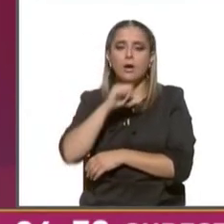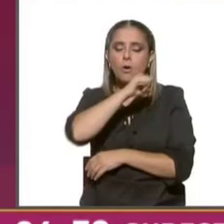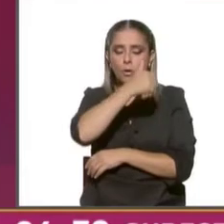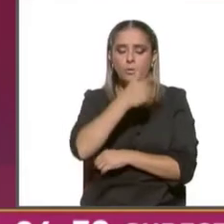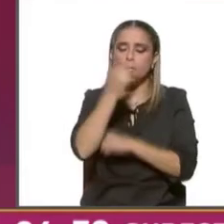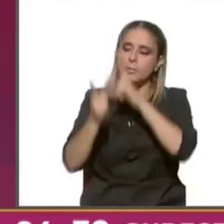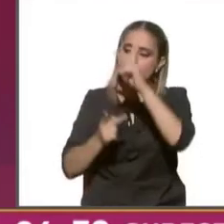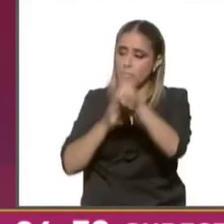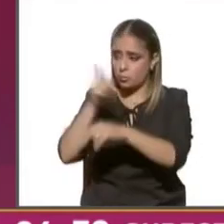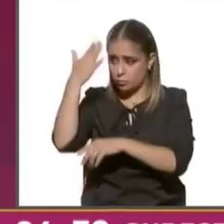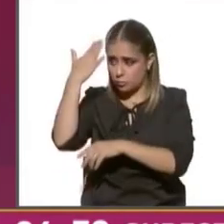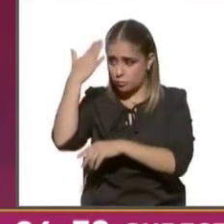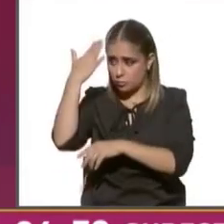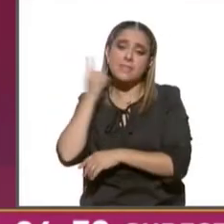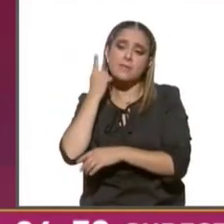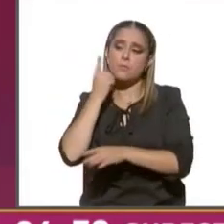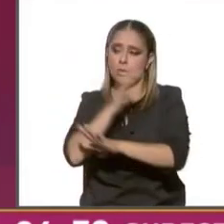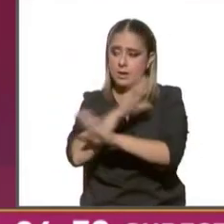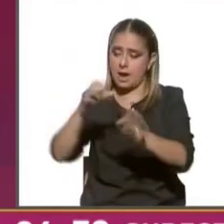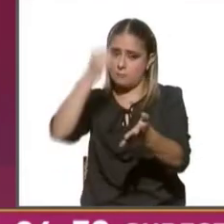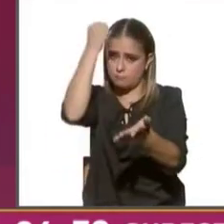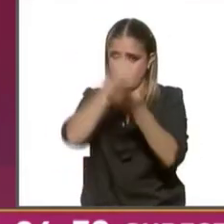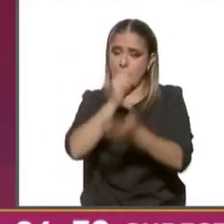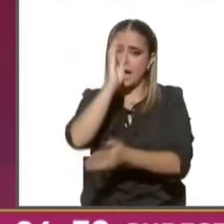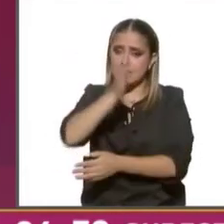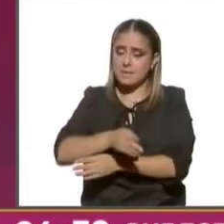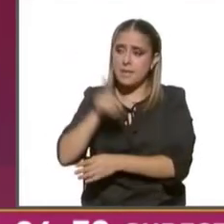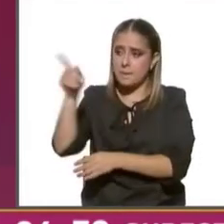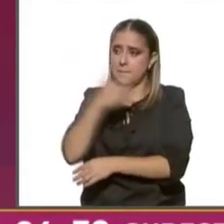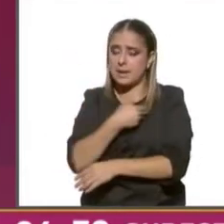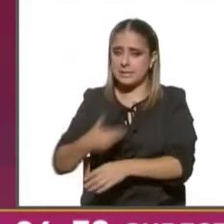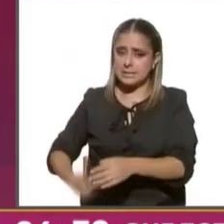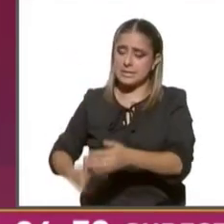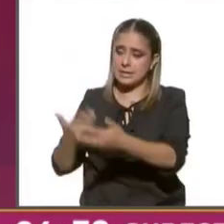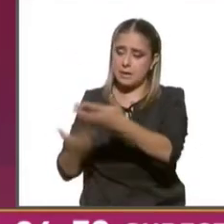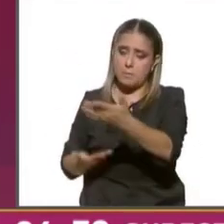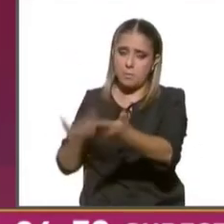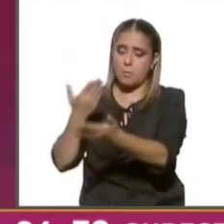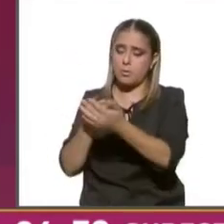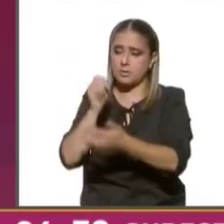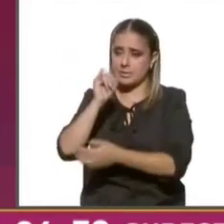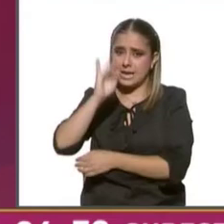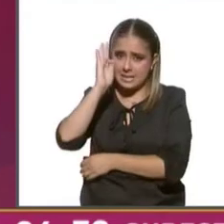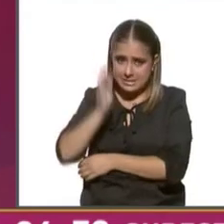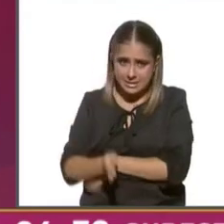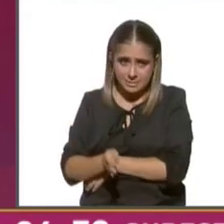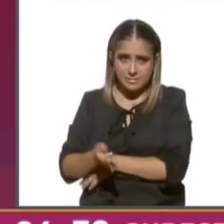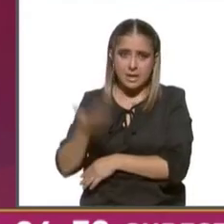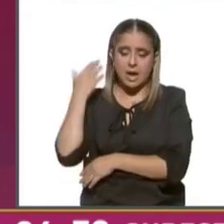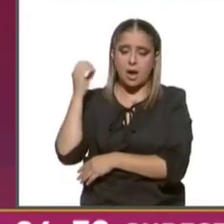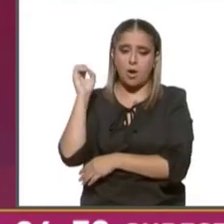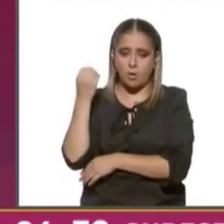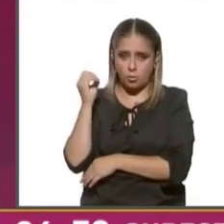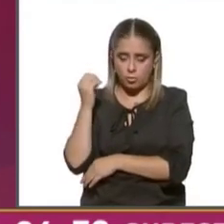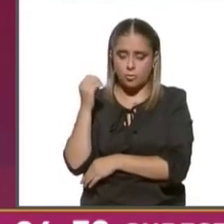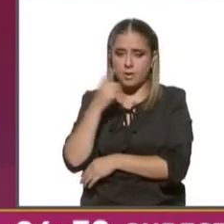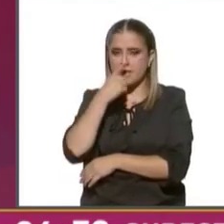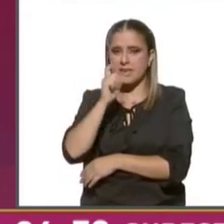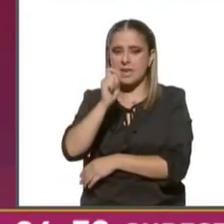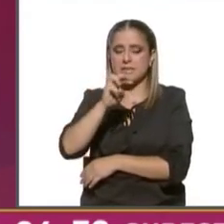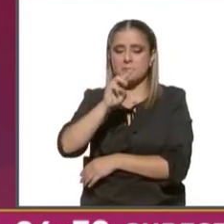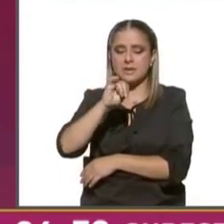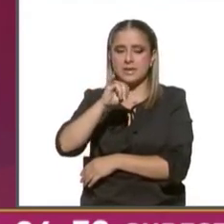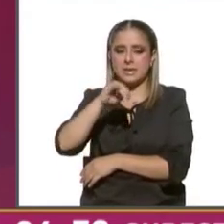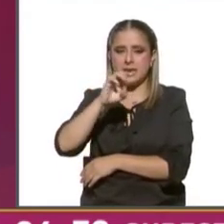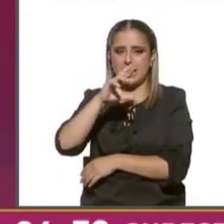que el Congreso aprobó la propuesta del presidente, esta que preguntamos en octubre, sí, para considerar al litio como mineral estratégico y